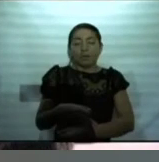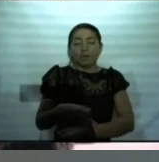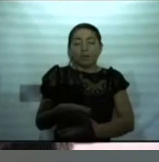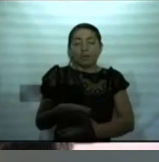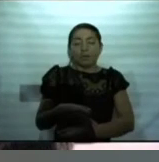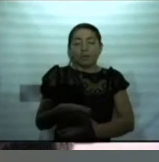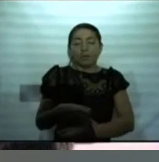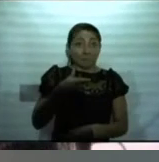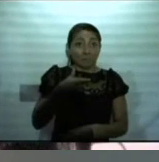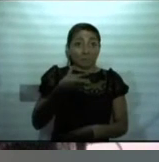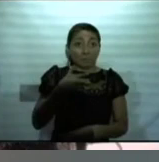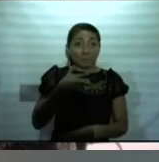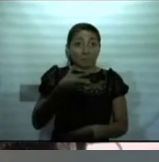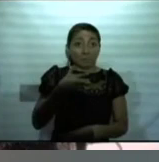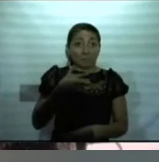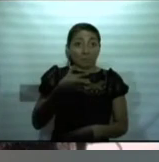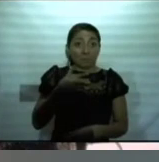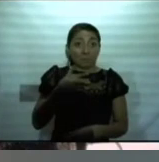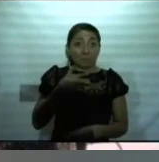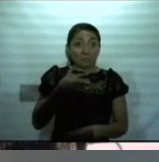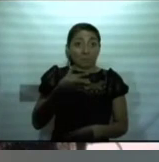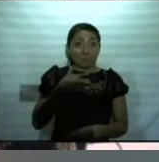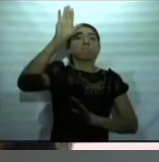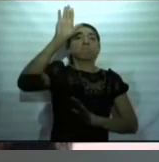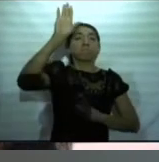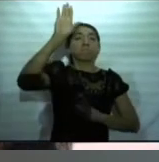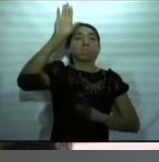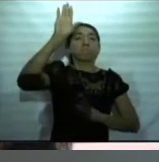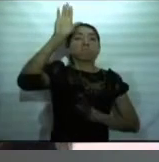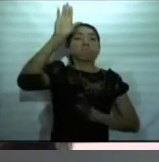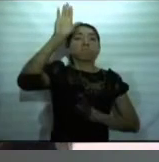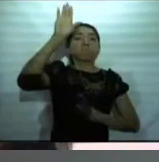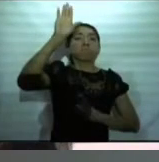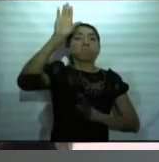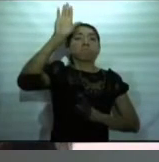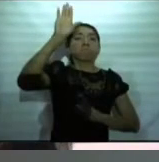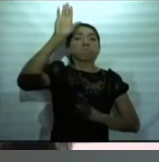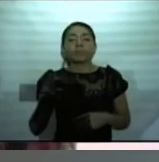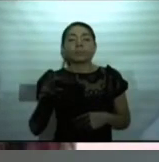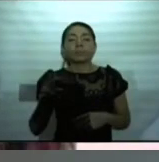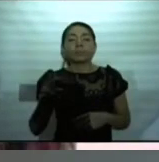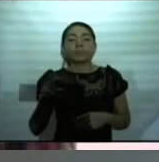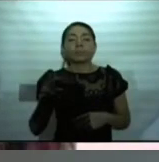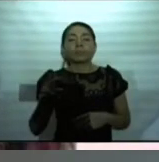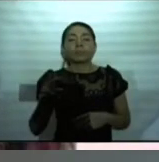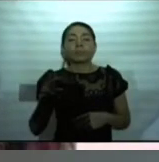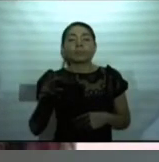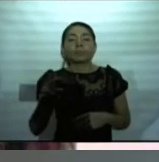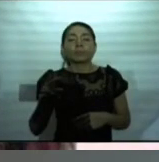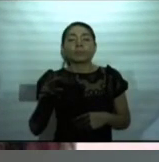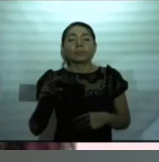Bien, a ver, levante la mano quien esté de acuerdo. Aprobado.